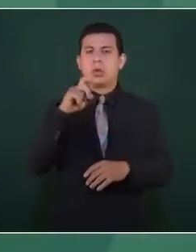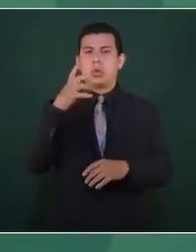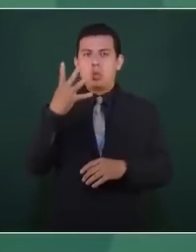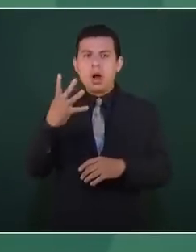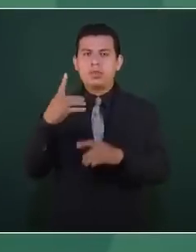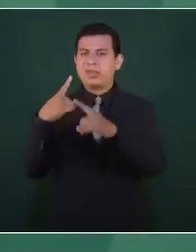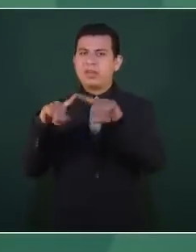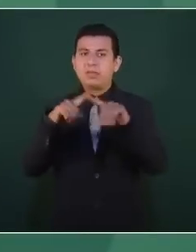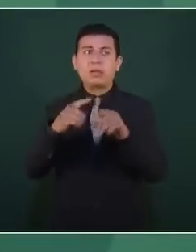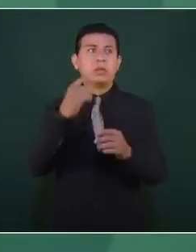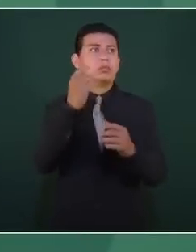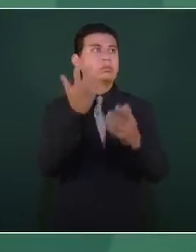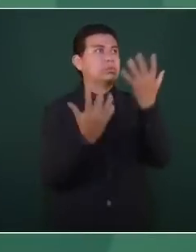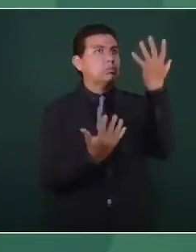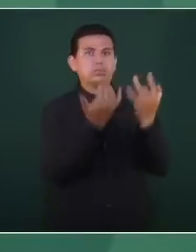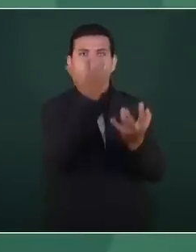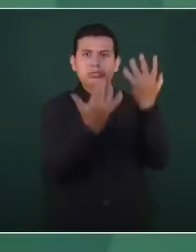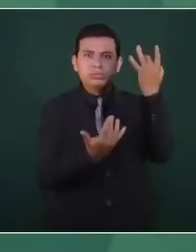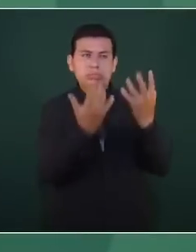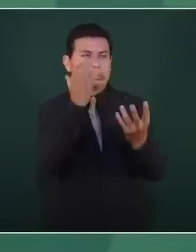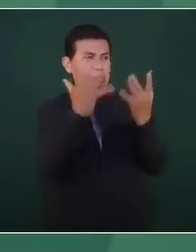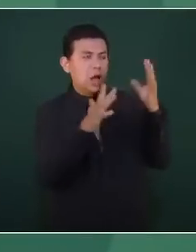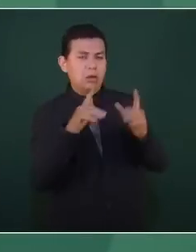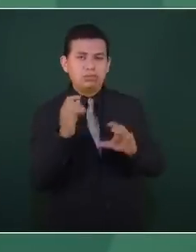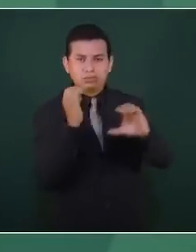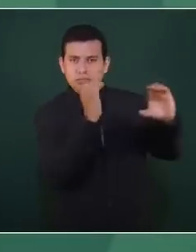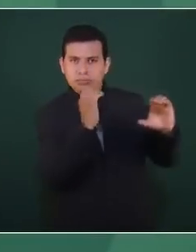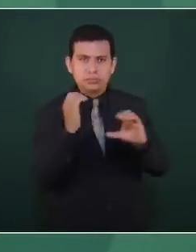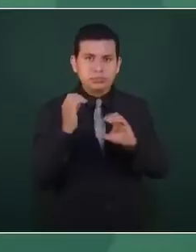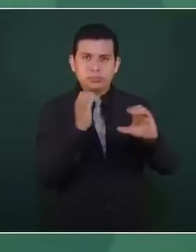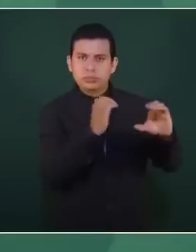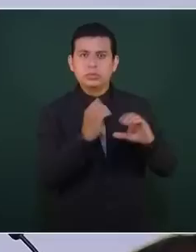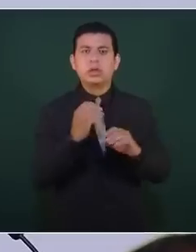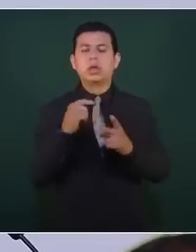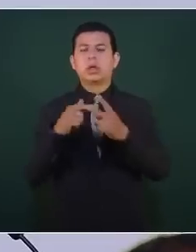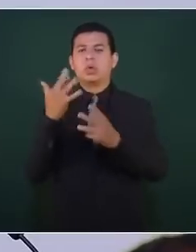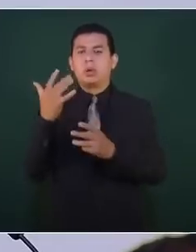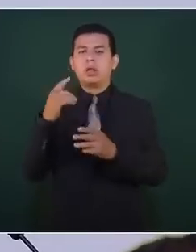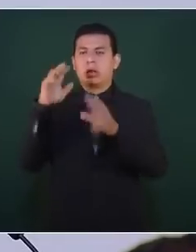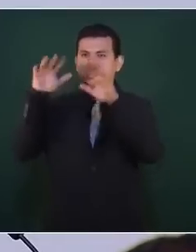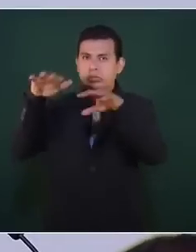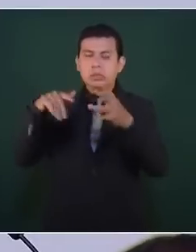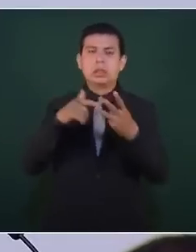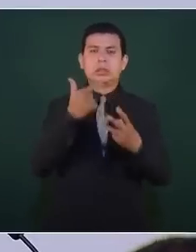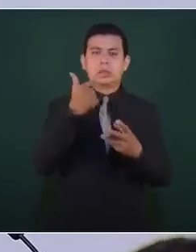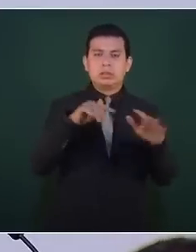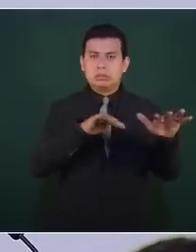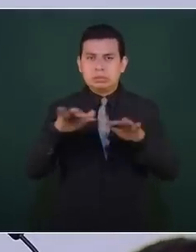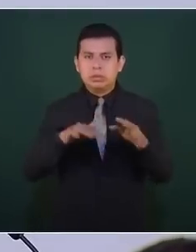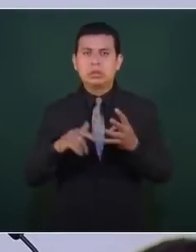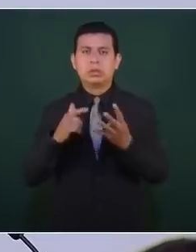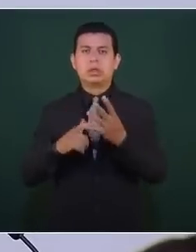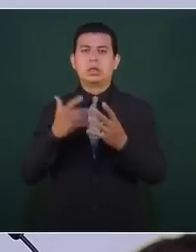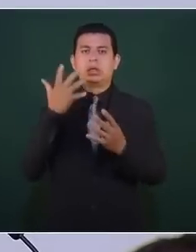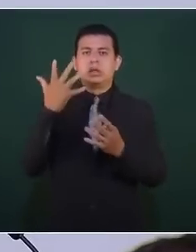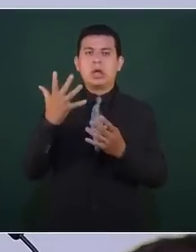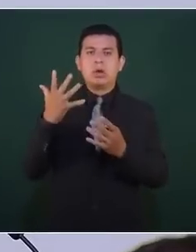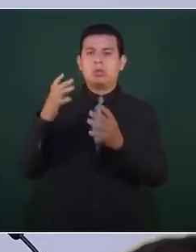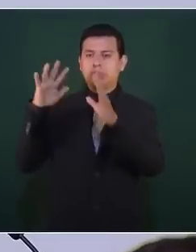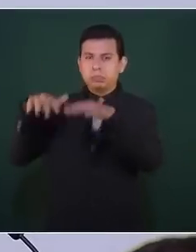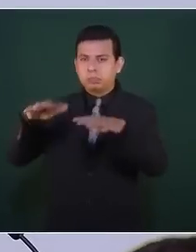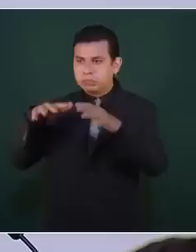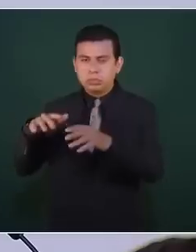incendios forestales, 4 urbanos, 58 eventos de lluvia, 7 sismos, 5 explosiones,